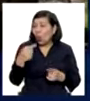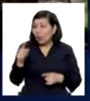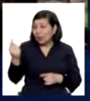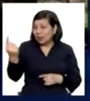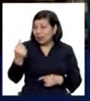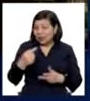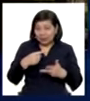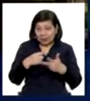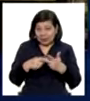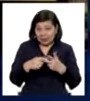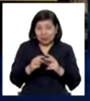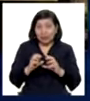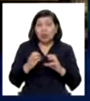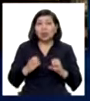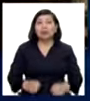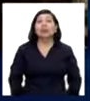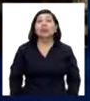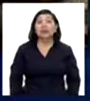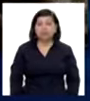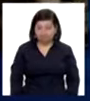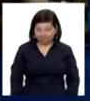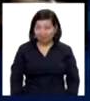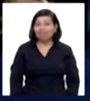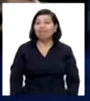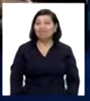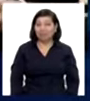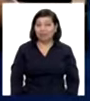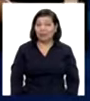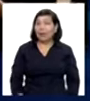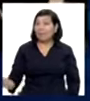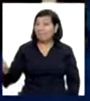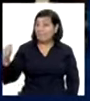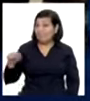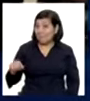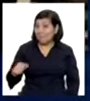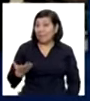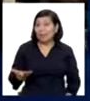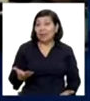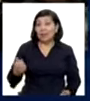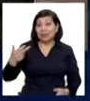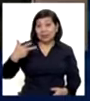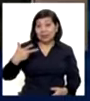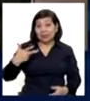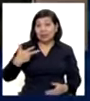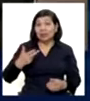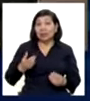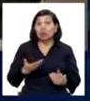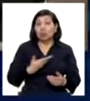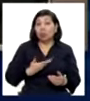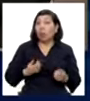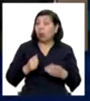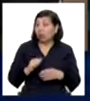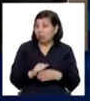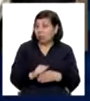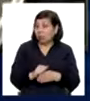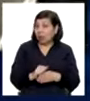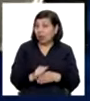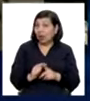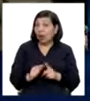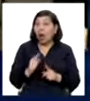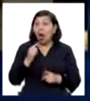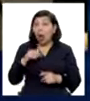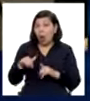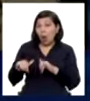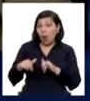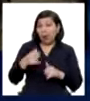esa tercera edición de este concurso. Sí, efectivamente, venimos por nuestro tercer concurso de buenas prácticas en igualdad de